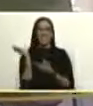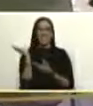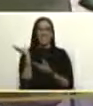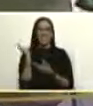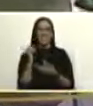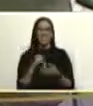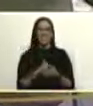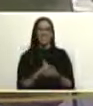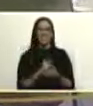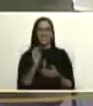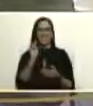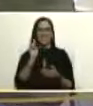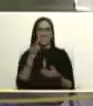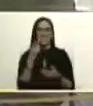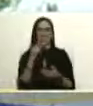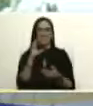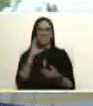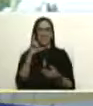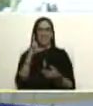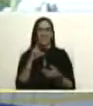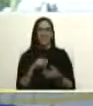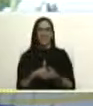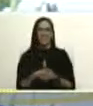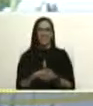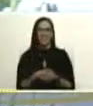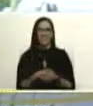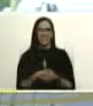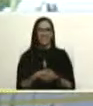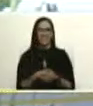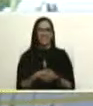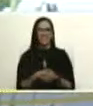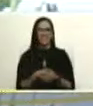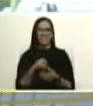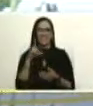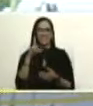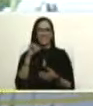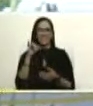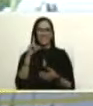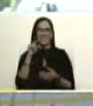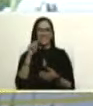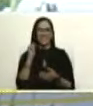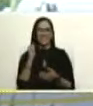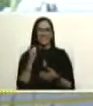Bueno, le voy a cambiar la C por la L. A Cilita, para llamarla Lilita.